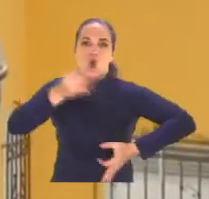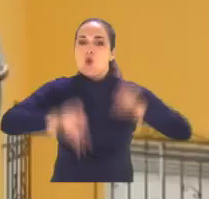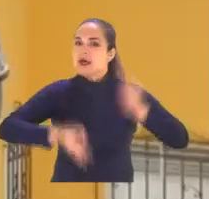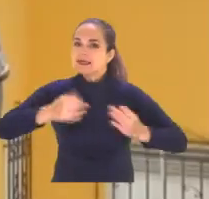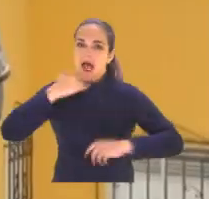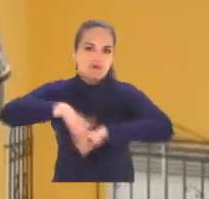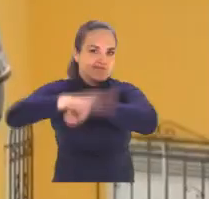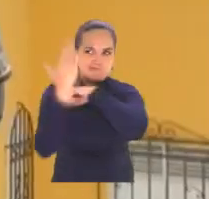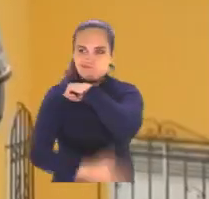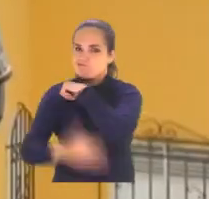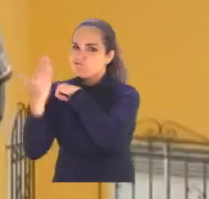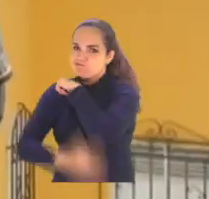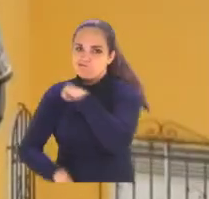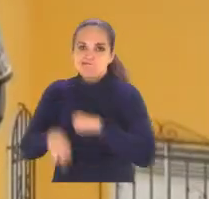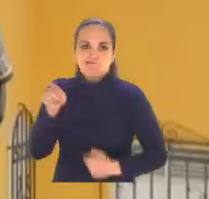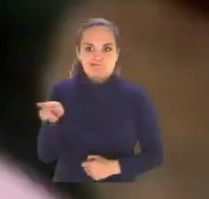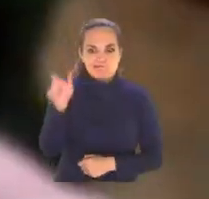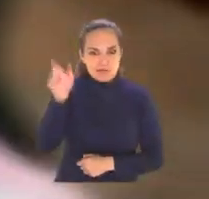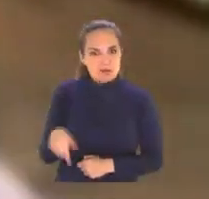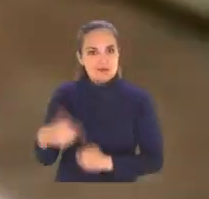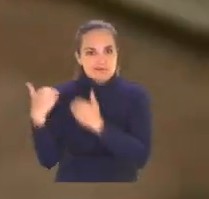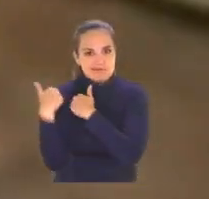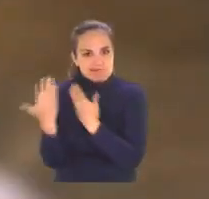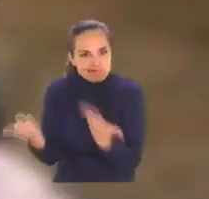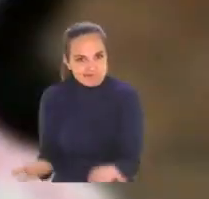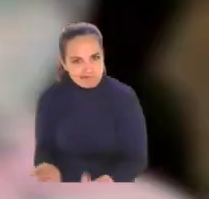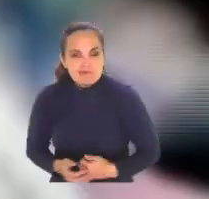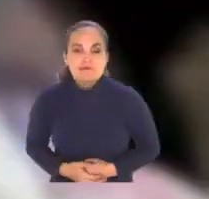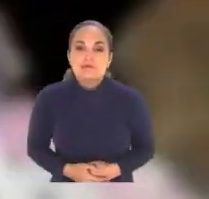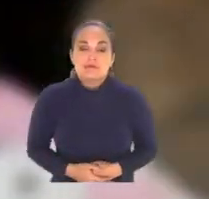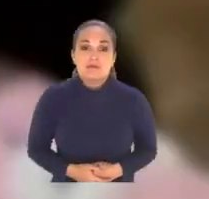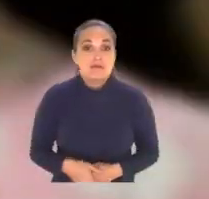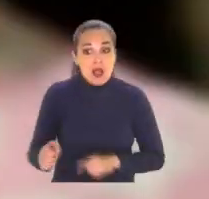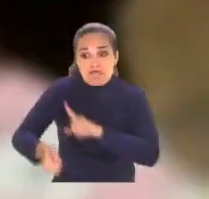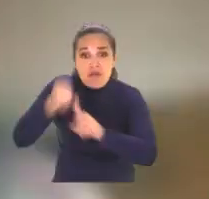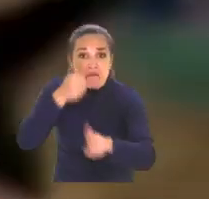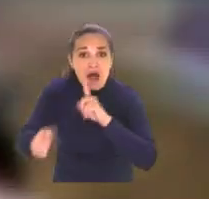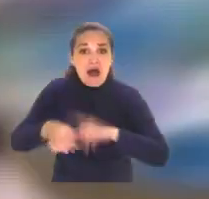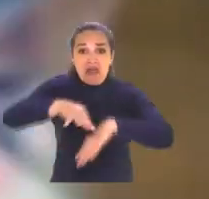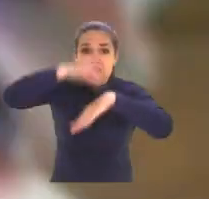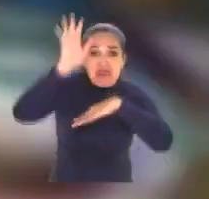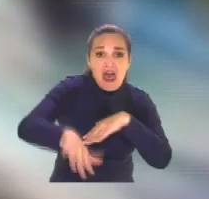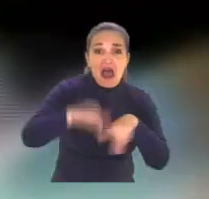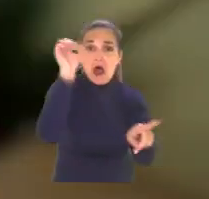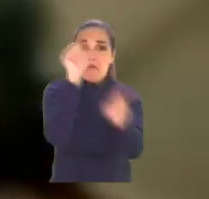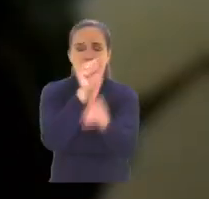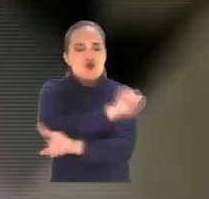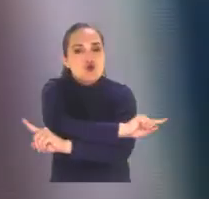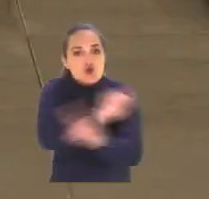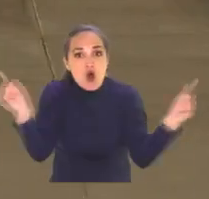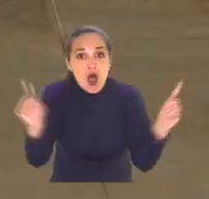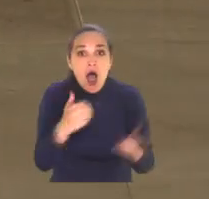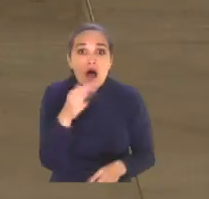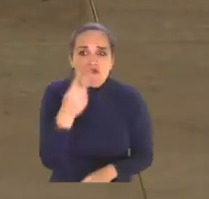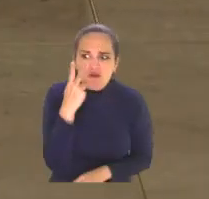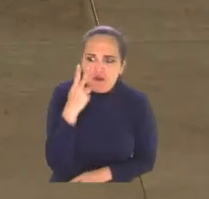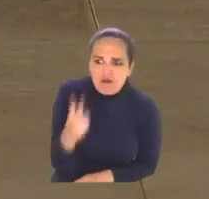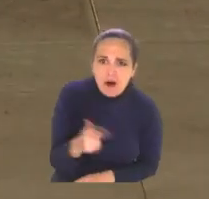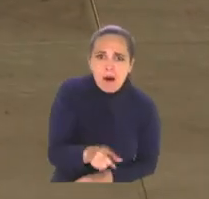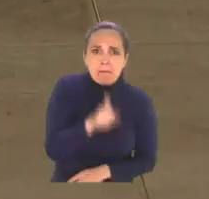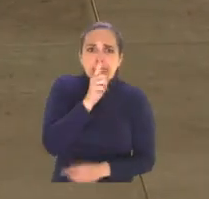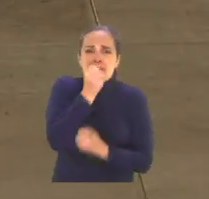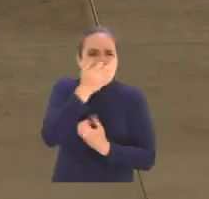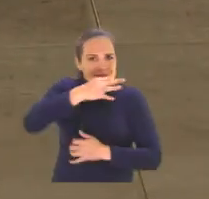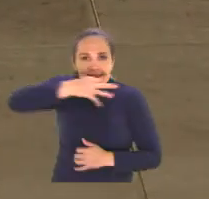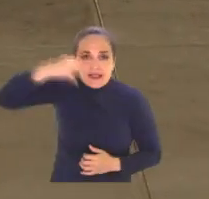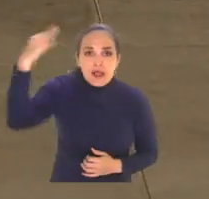lugar de la responsable de estos hechos. Ningún hecho de maltrato infantil se puede permitir. Para denunciar alguna situación en la que los derechos de un menor